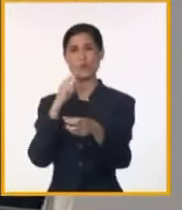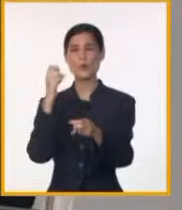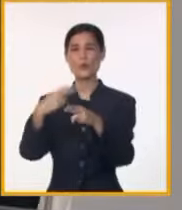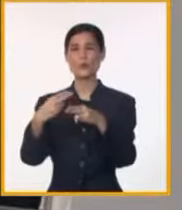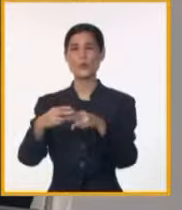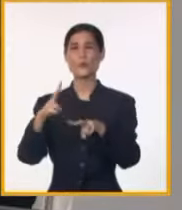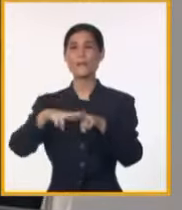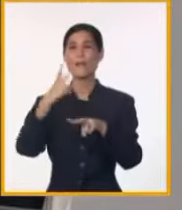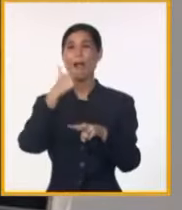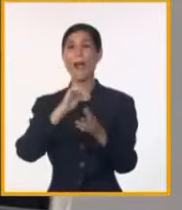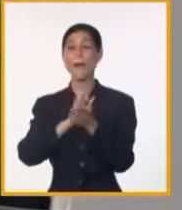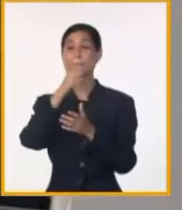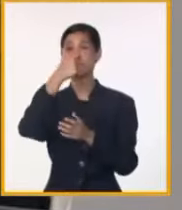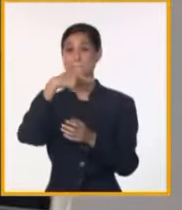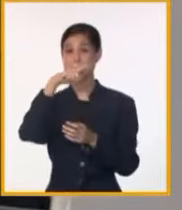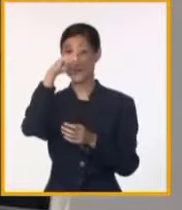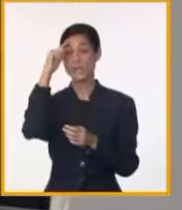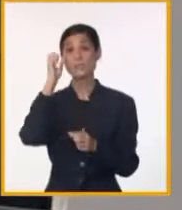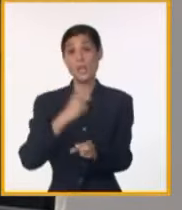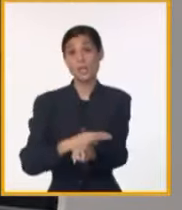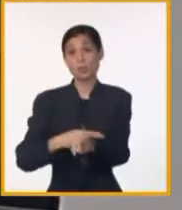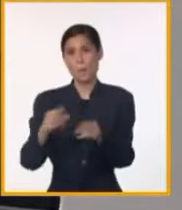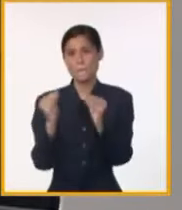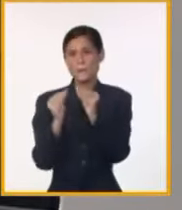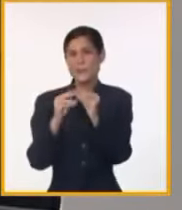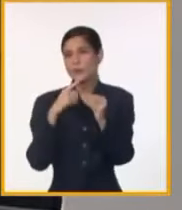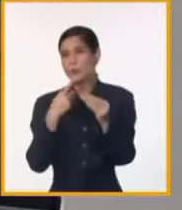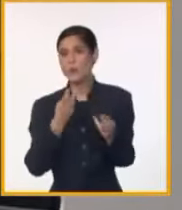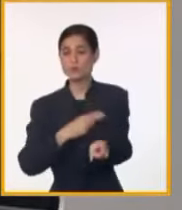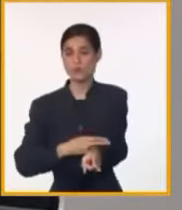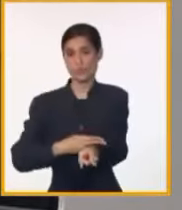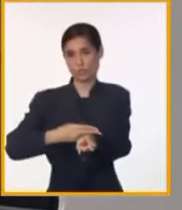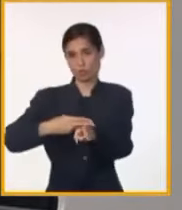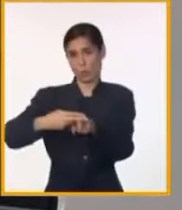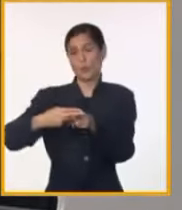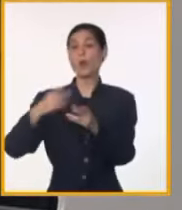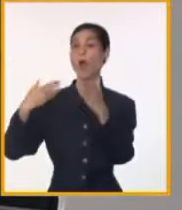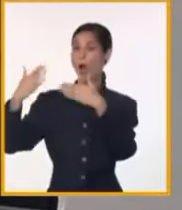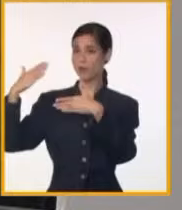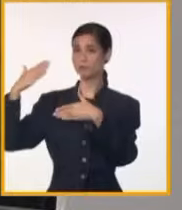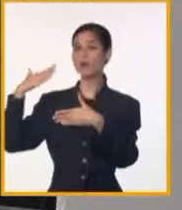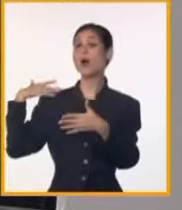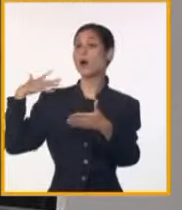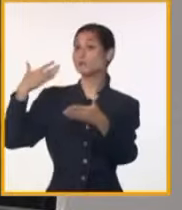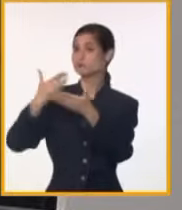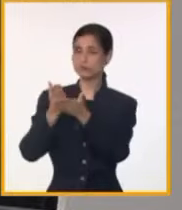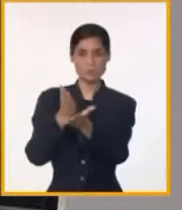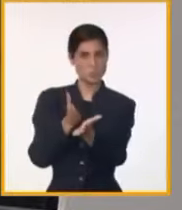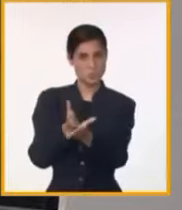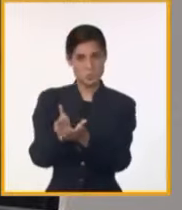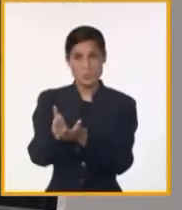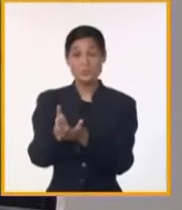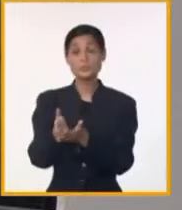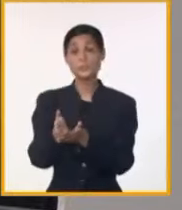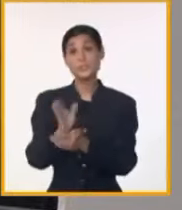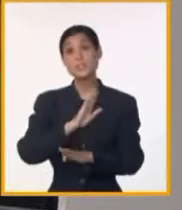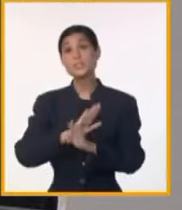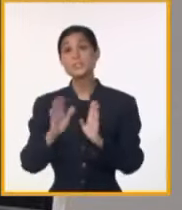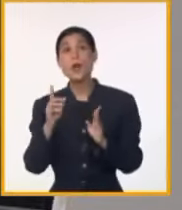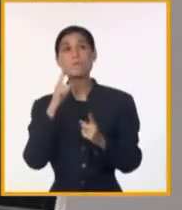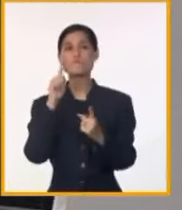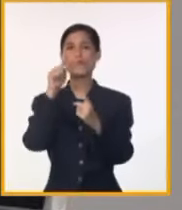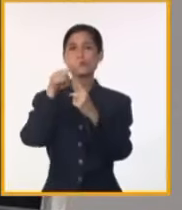que la historia dirá si fue mal o bien pero por lo menos decidieron aceptar